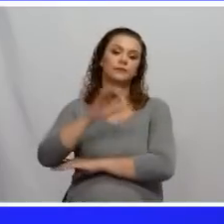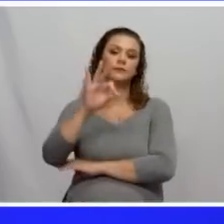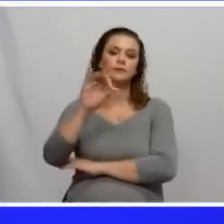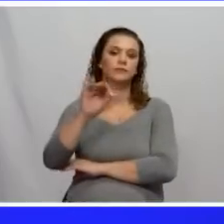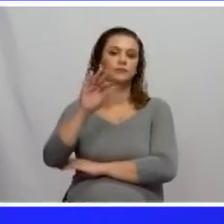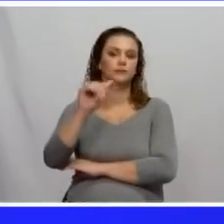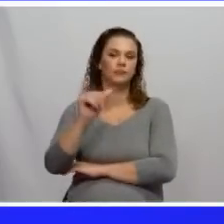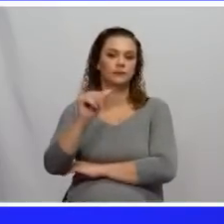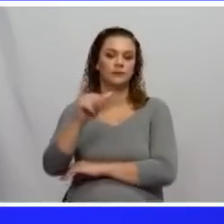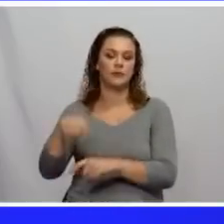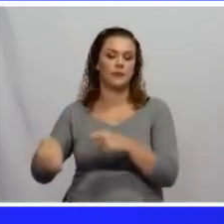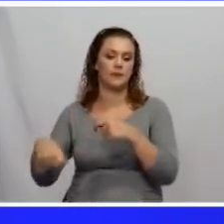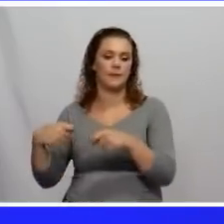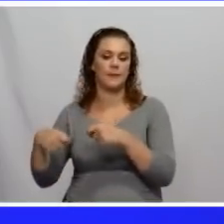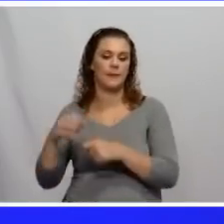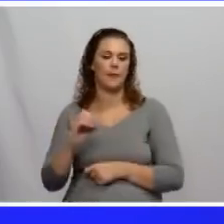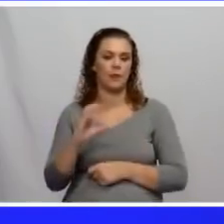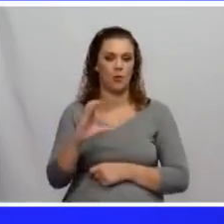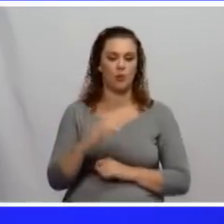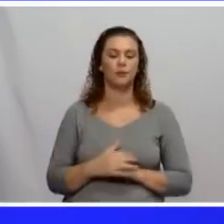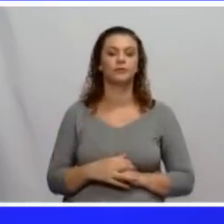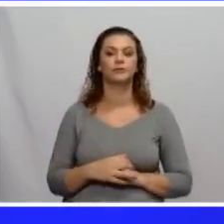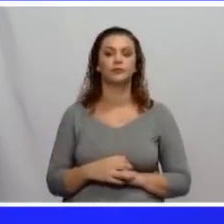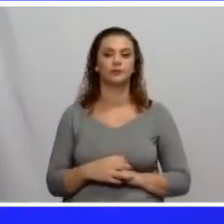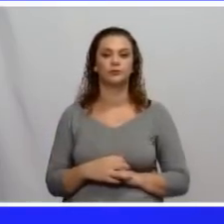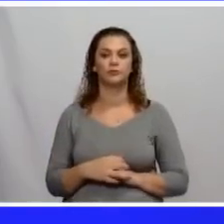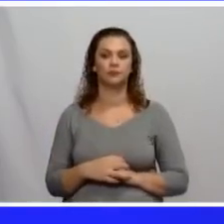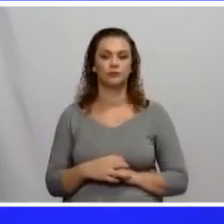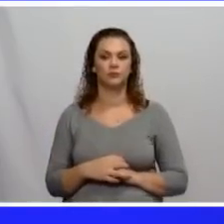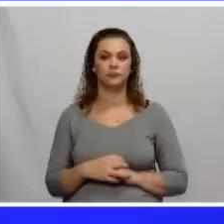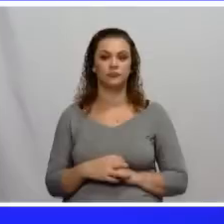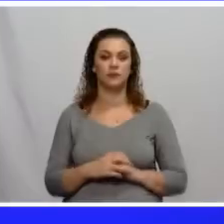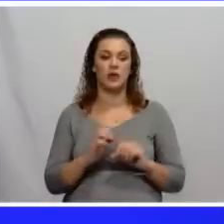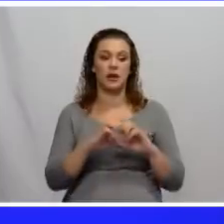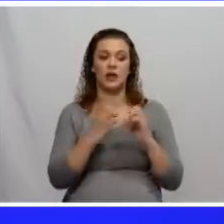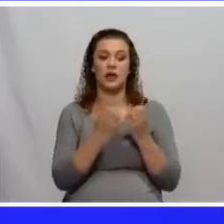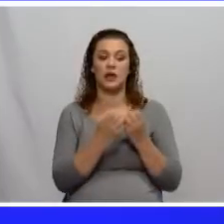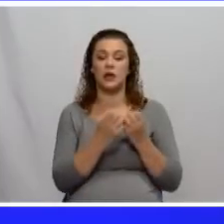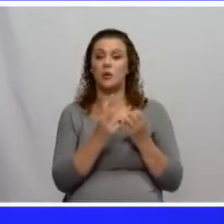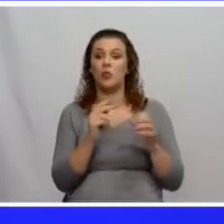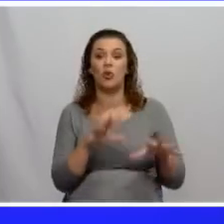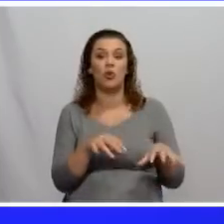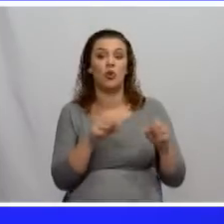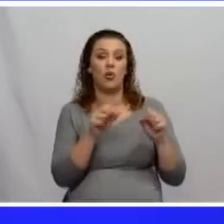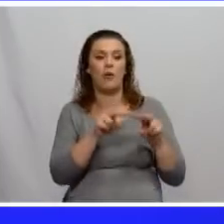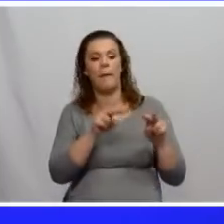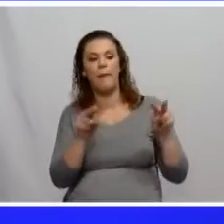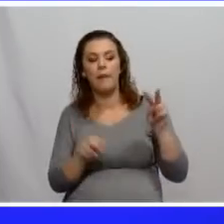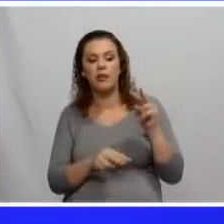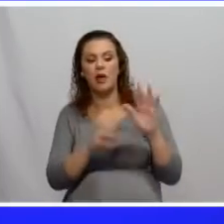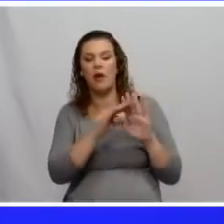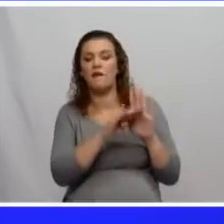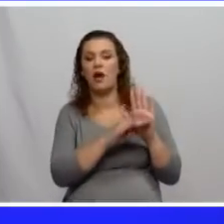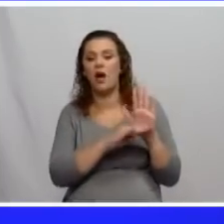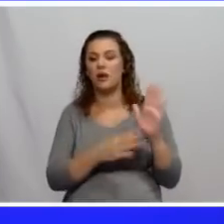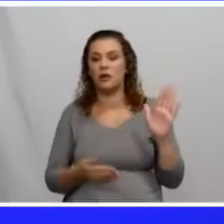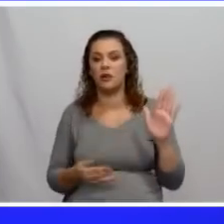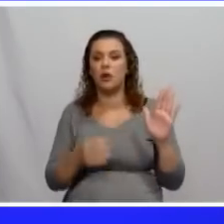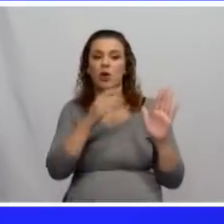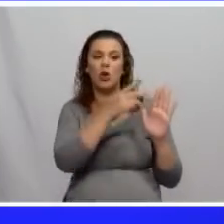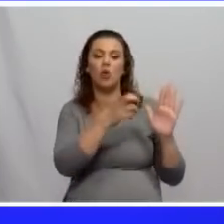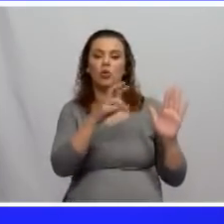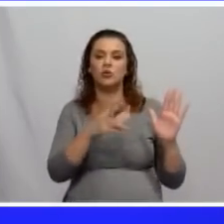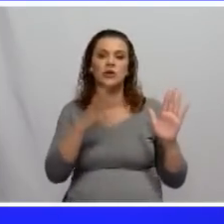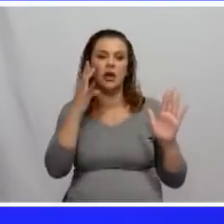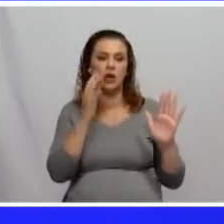en septiembre octubre la selección que no las tome quedan desventaja con el ranking por supuesto o sea Costa Rica